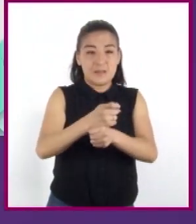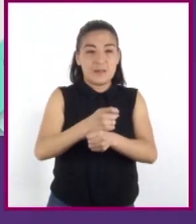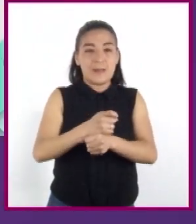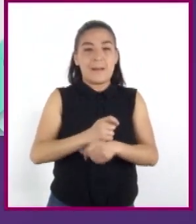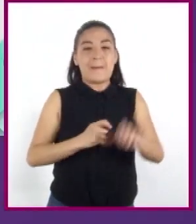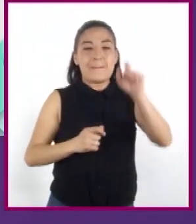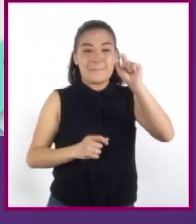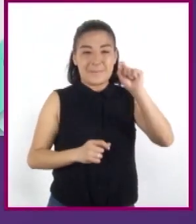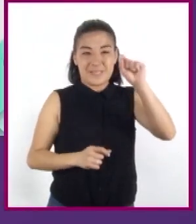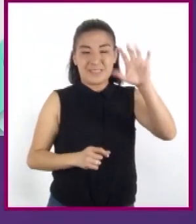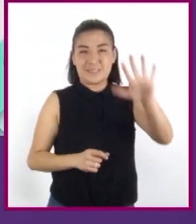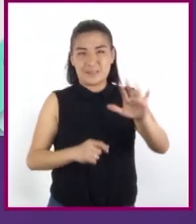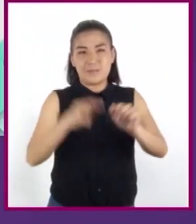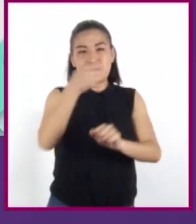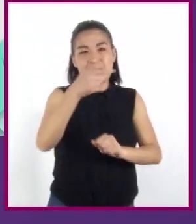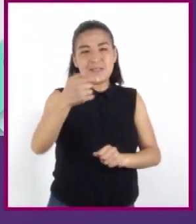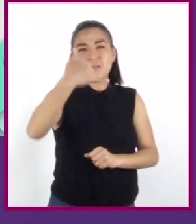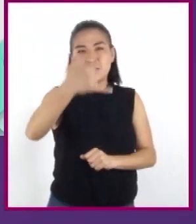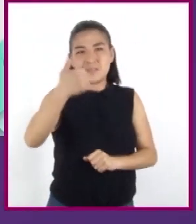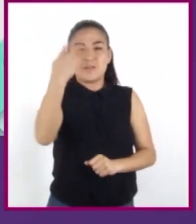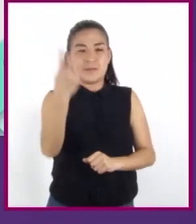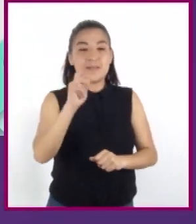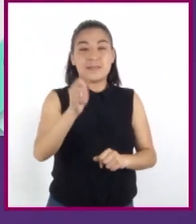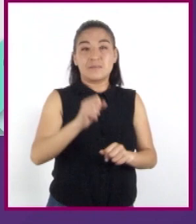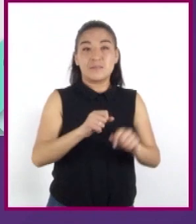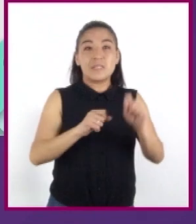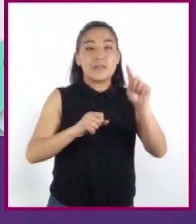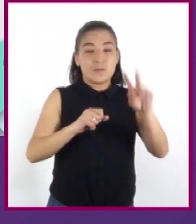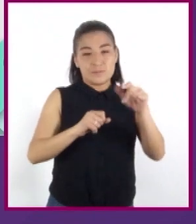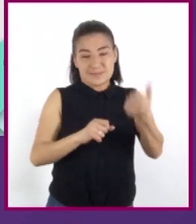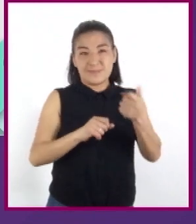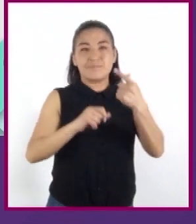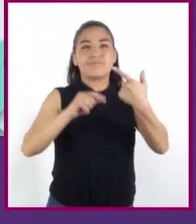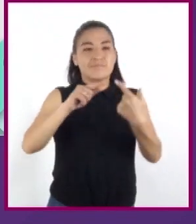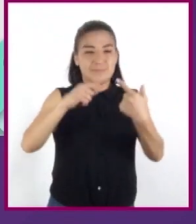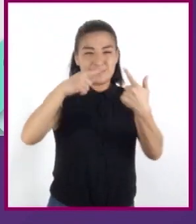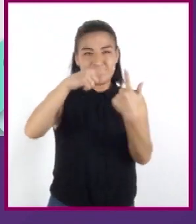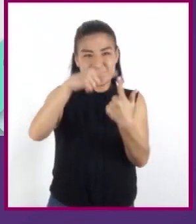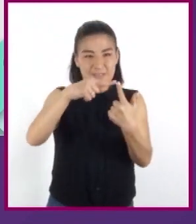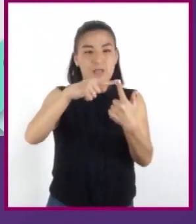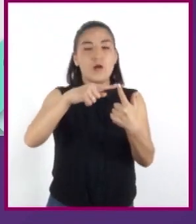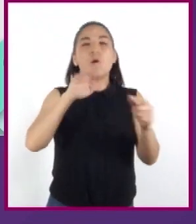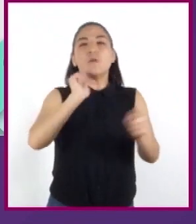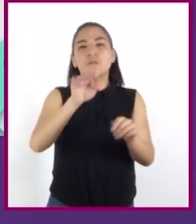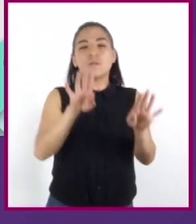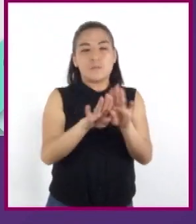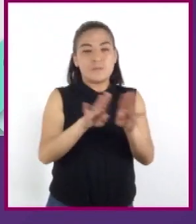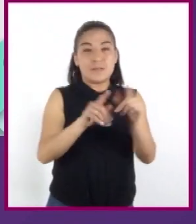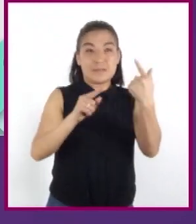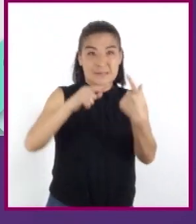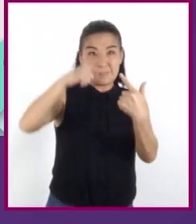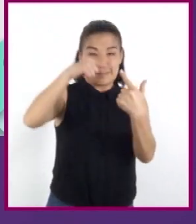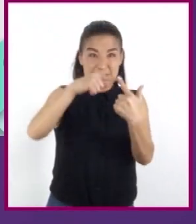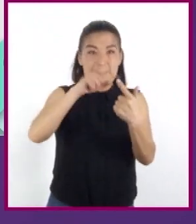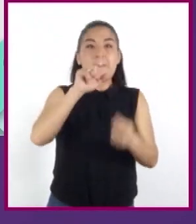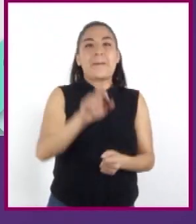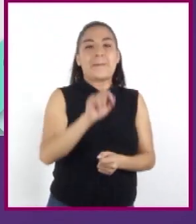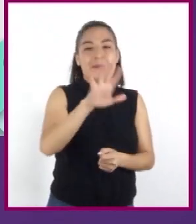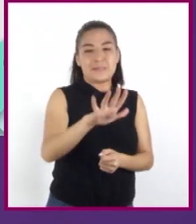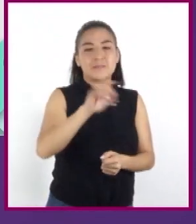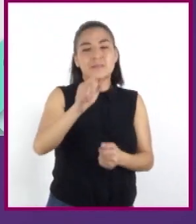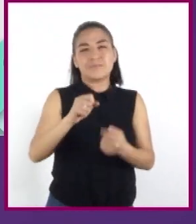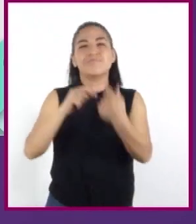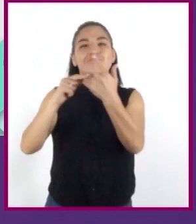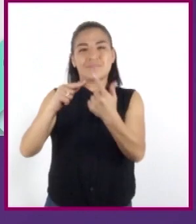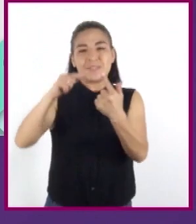menos y al cuadrado. Se obtiene la raíz cuadrada de cada término de la diferencia, raíz de 25 y raíz de y al cuadrado,